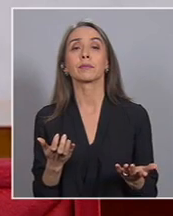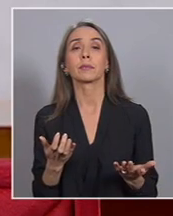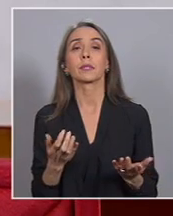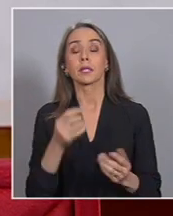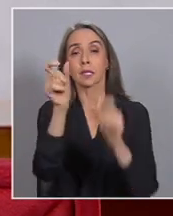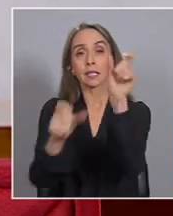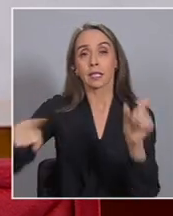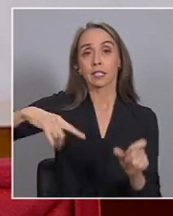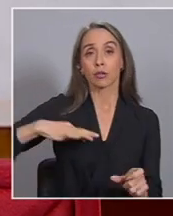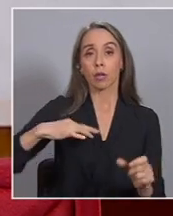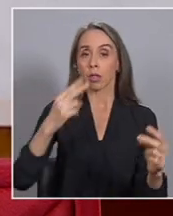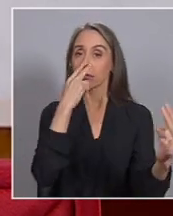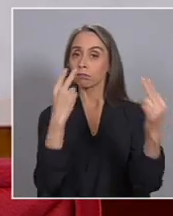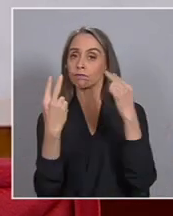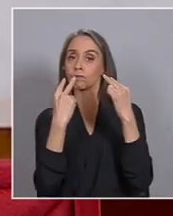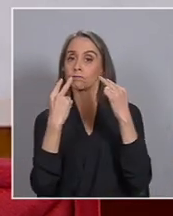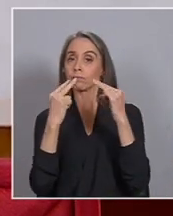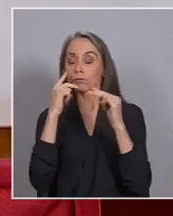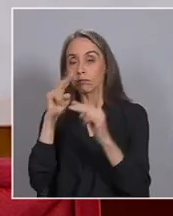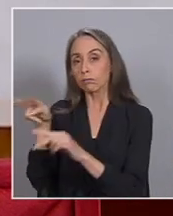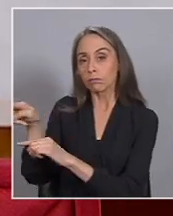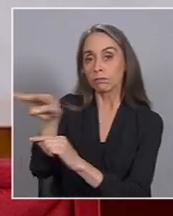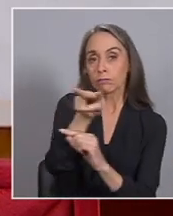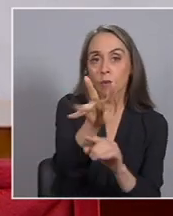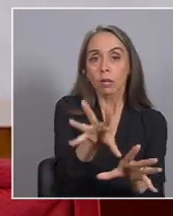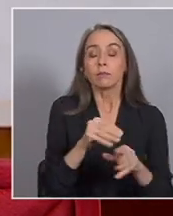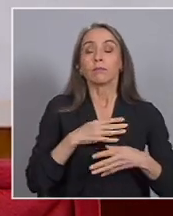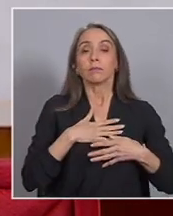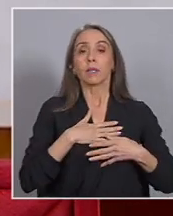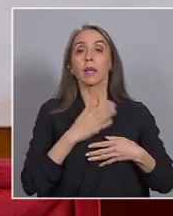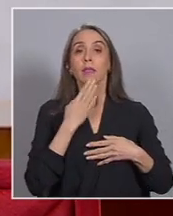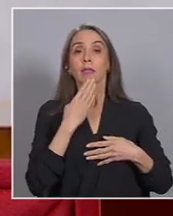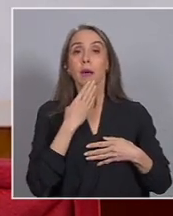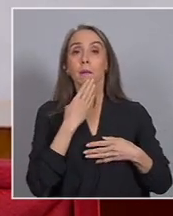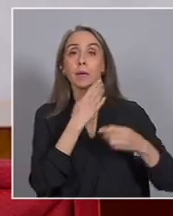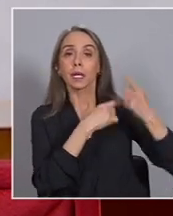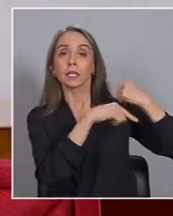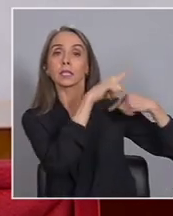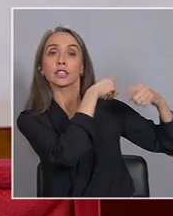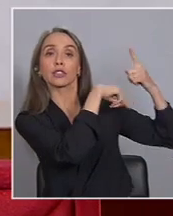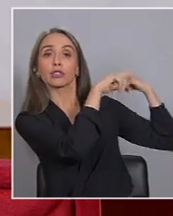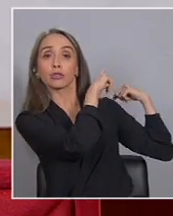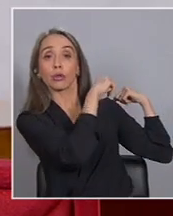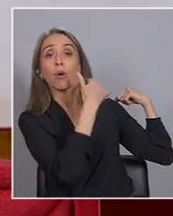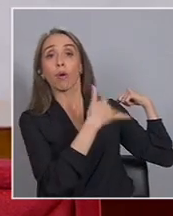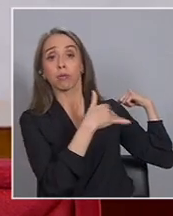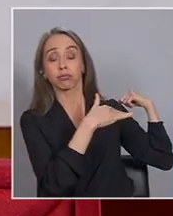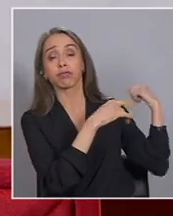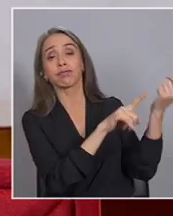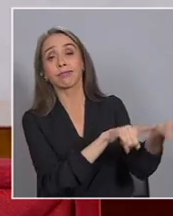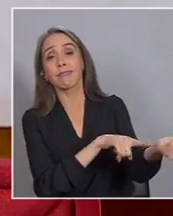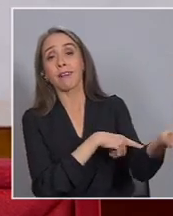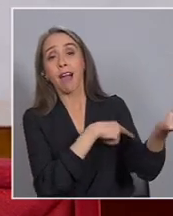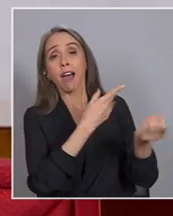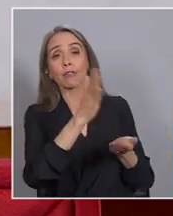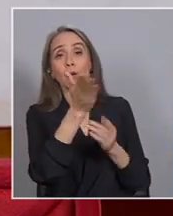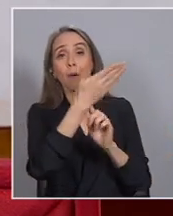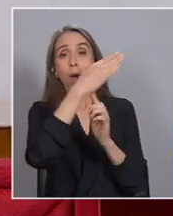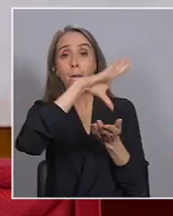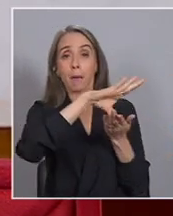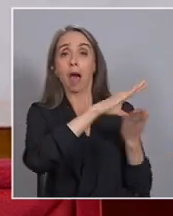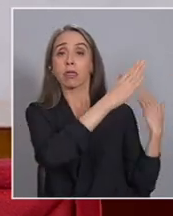nuestro pueblo y también la historia larga de nuestra patria que